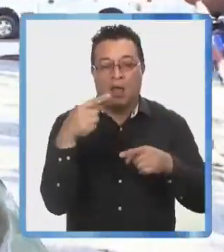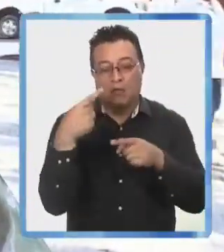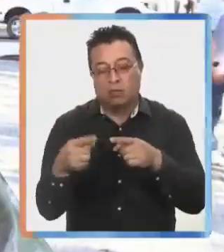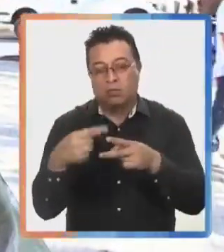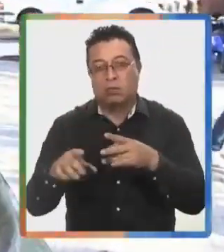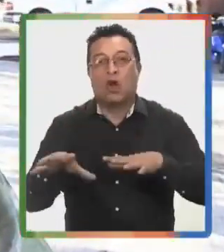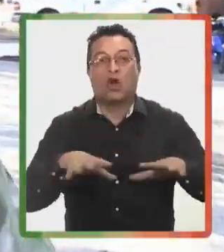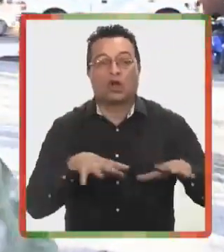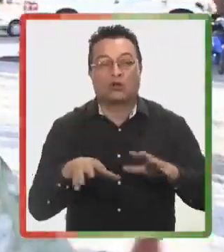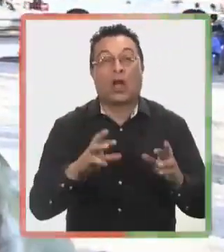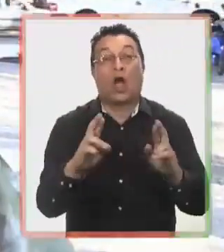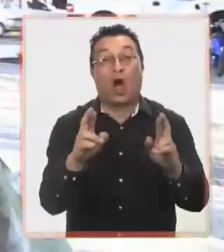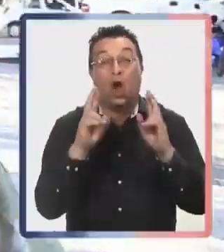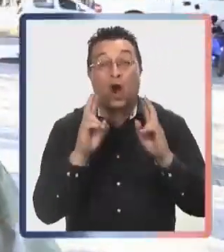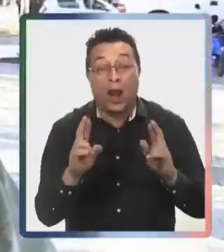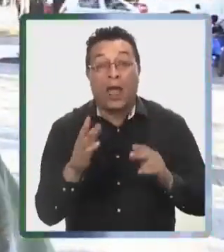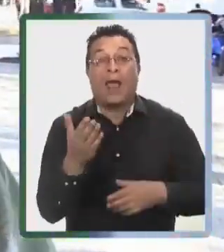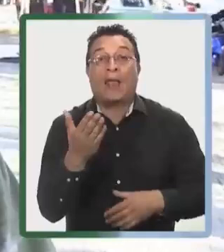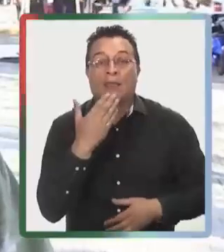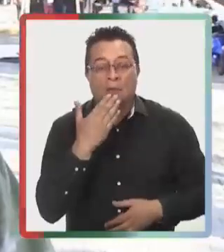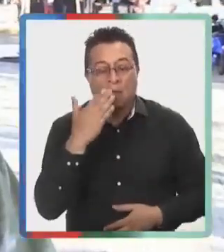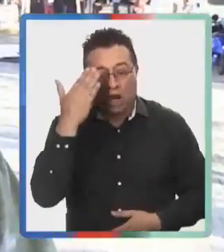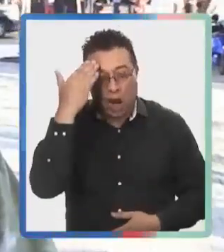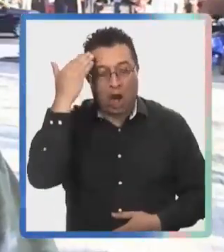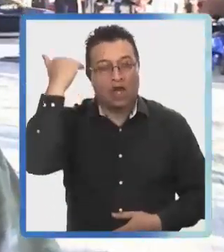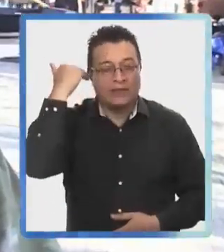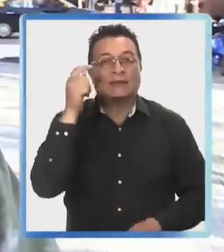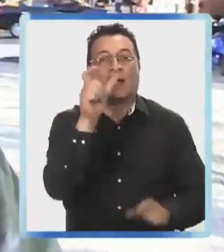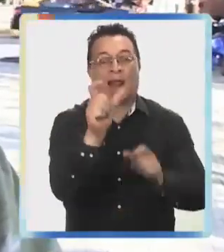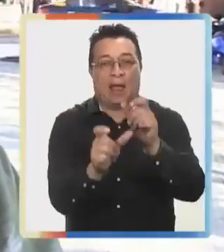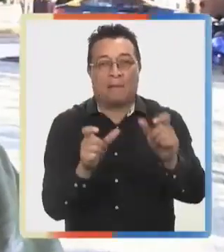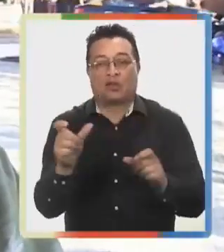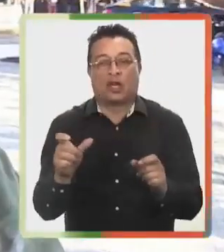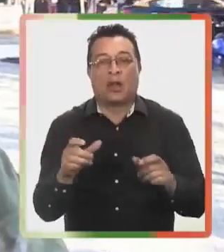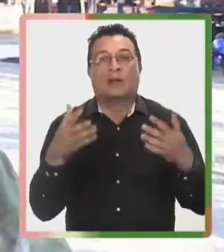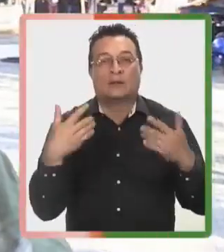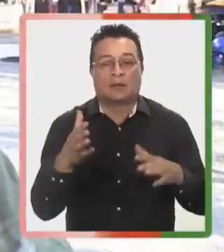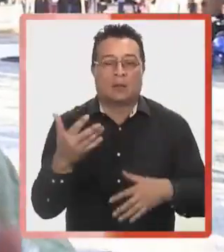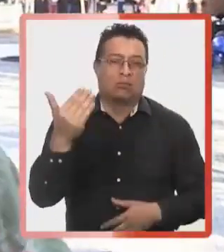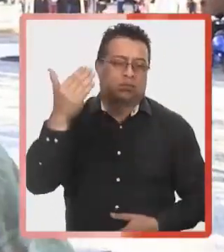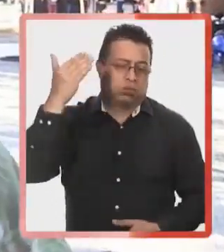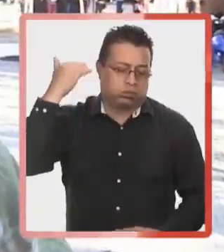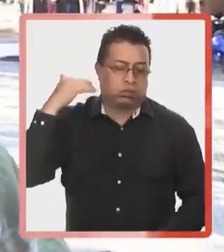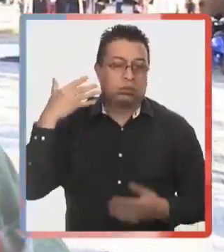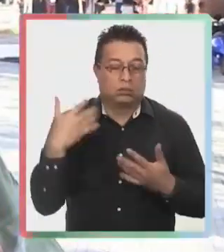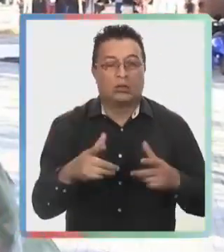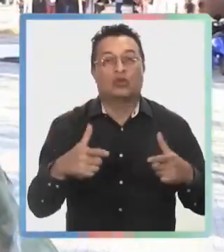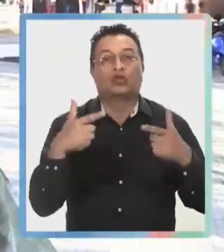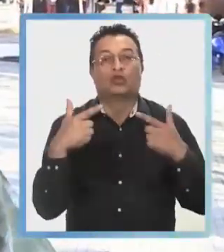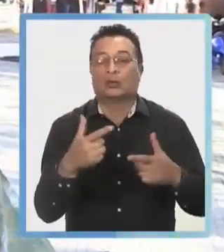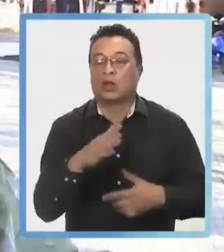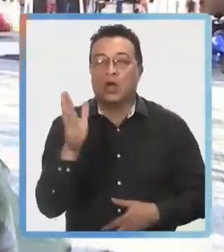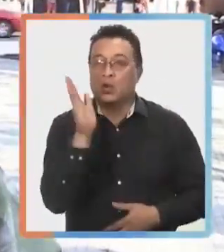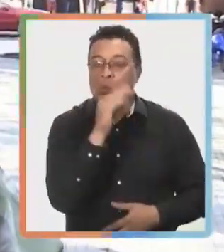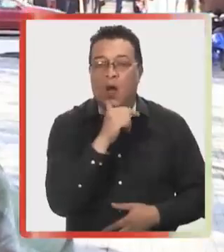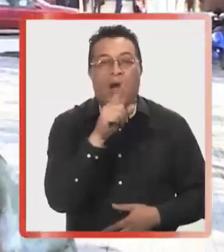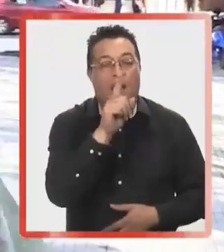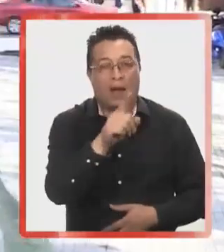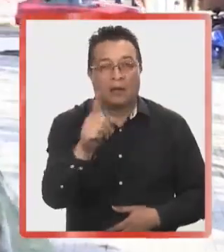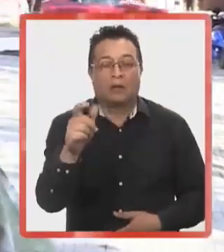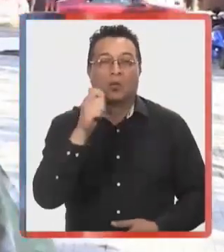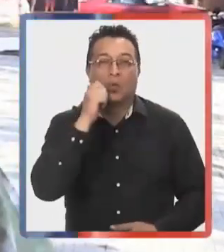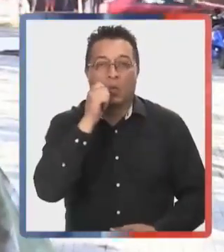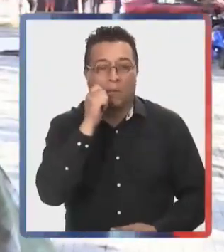instrumentos, y ojalá también una conciencia ciudadana, desde hace mucho tiempo que afortunadamente no tenemos casos en